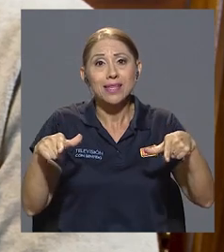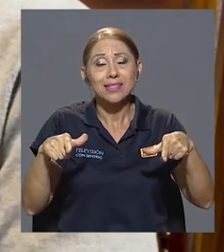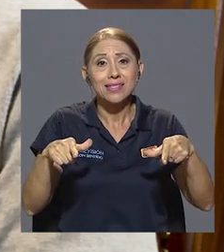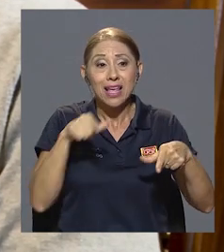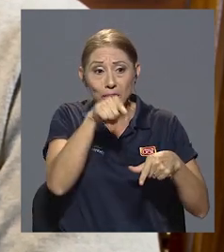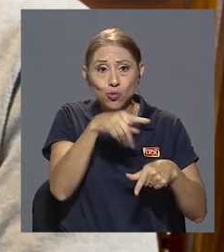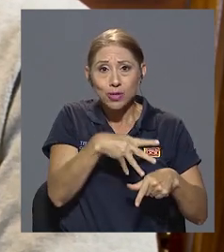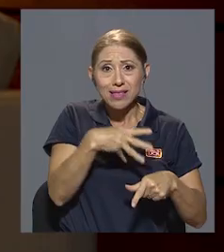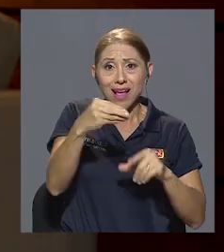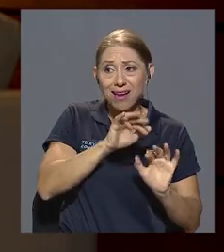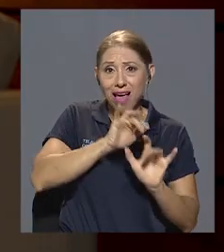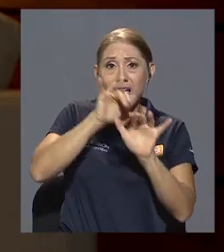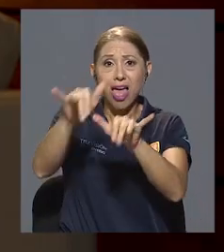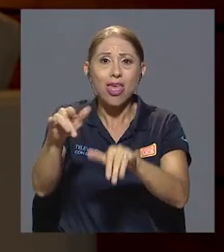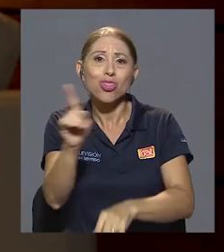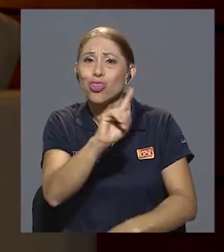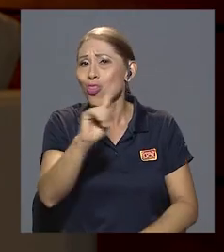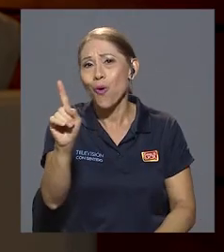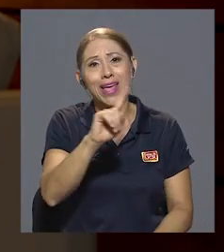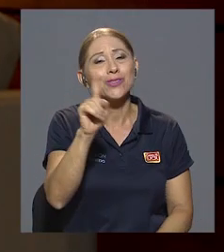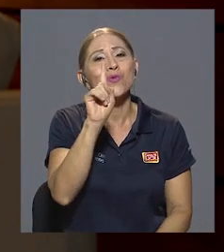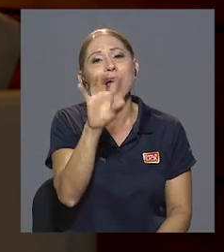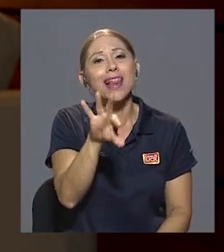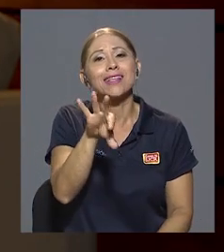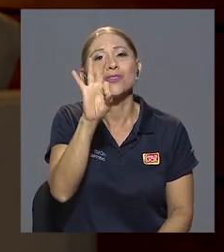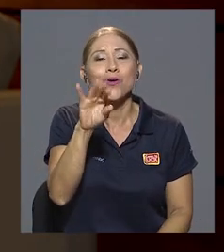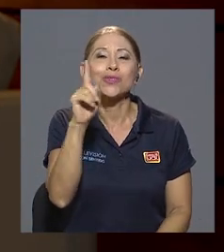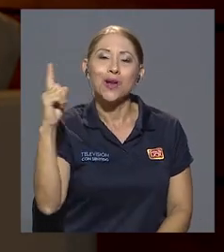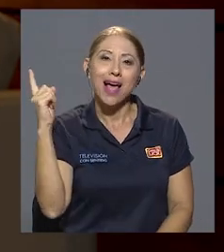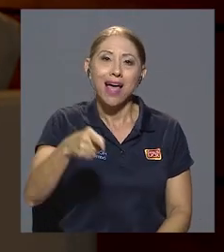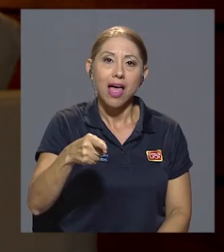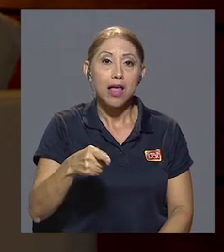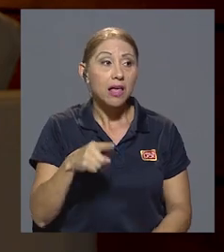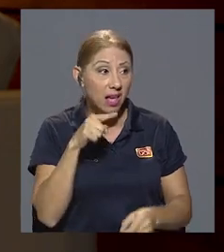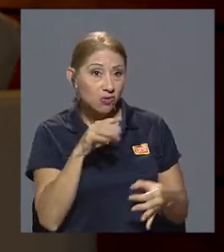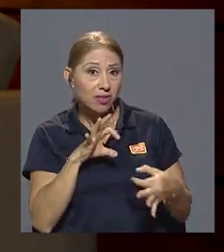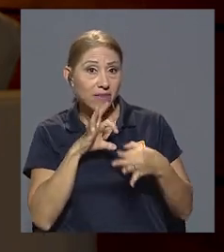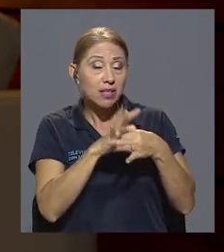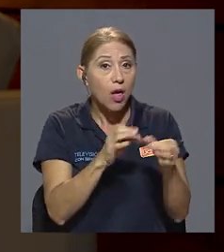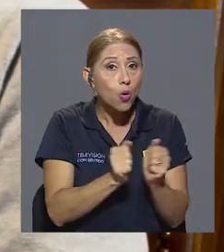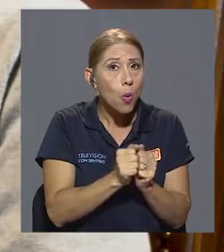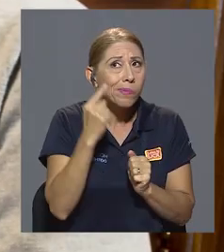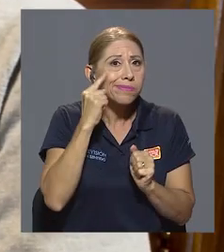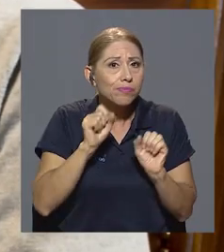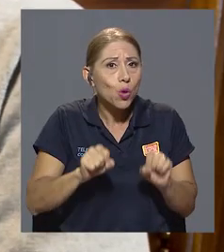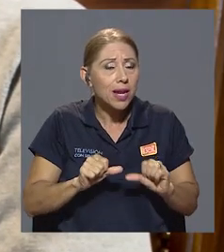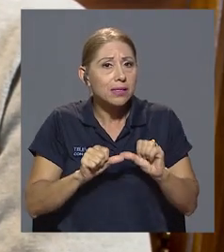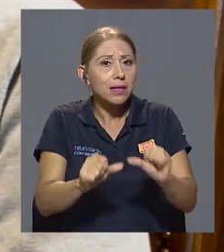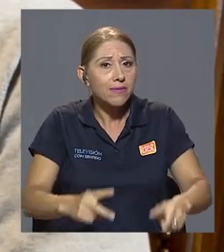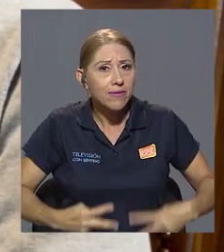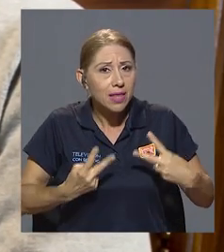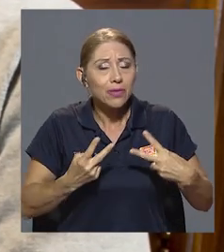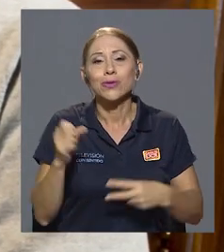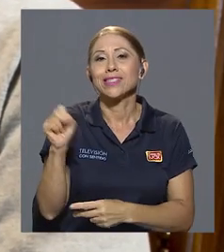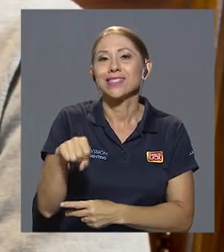una elección de una opción de sobrevivencia de sobrevivencia y entonces como